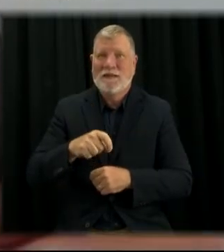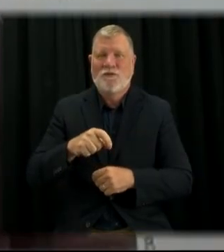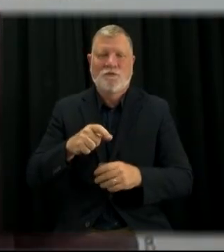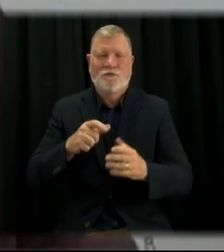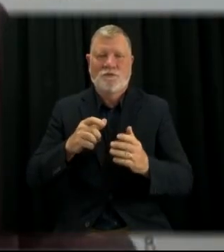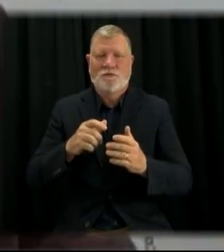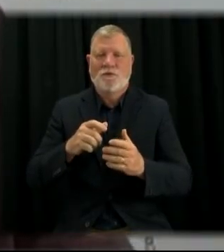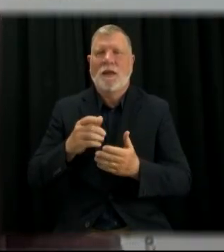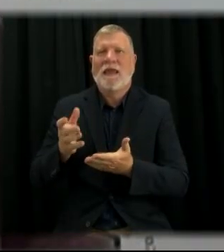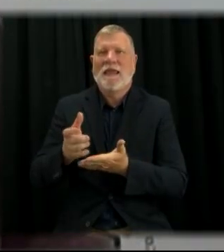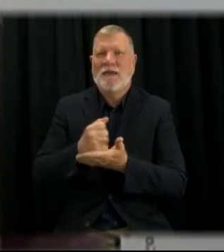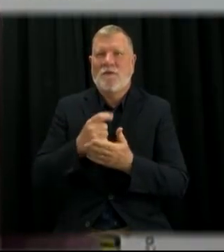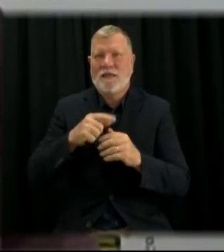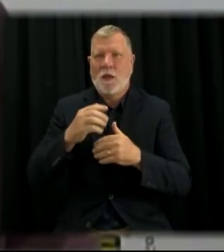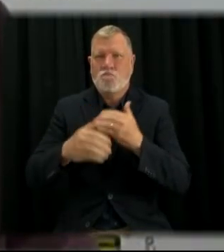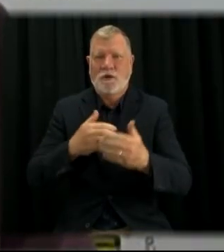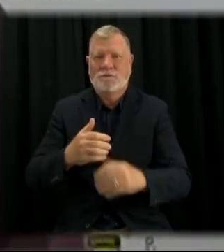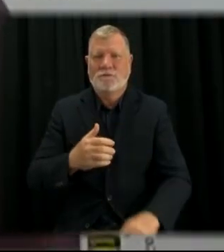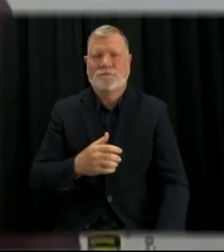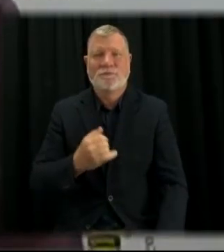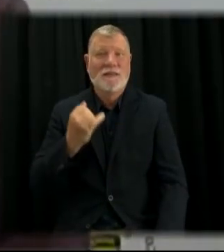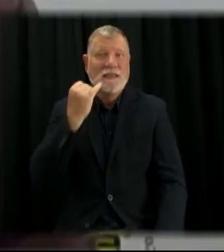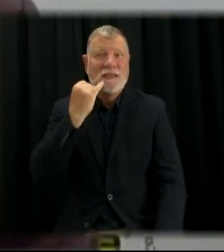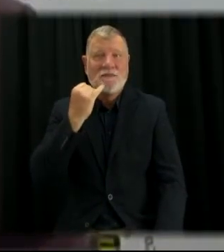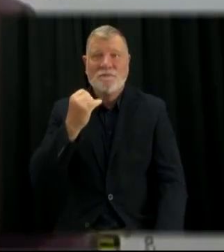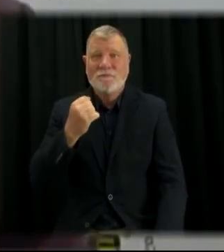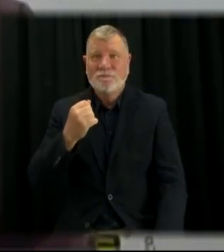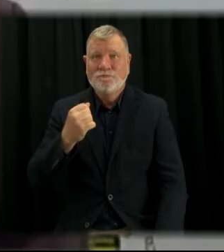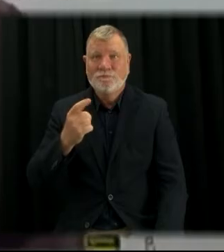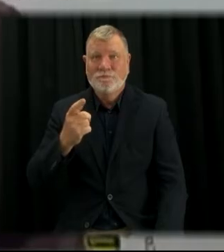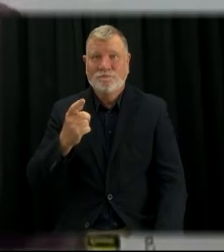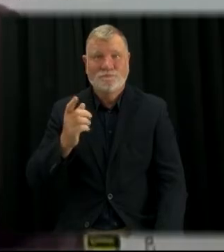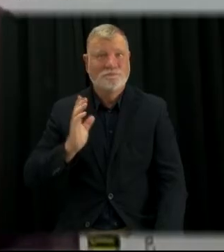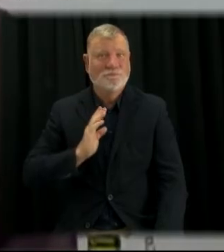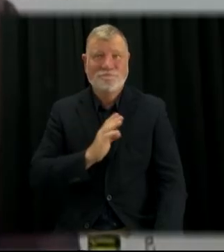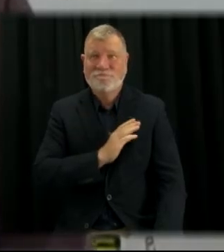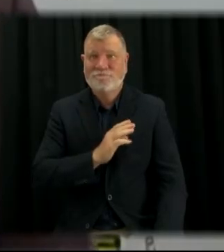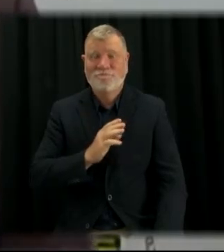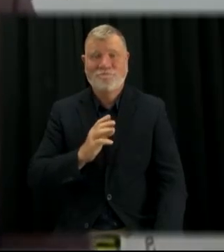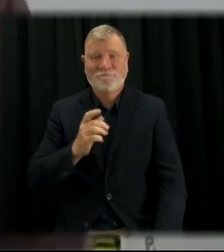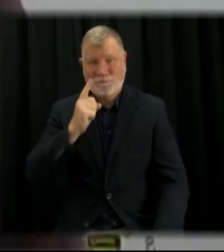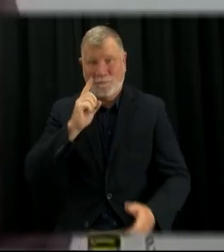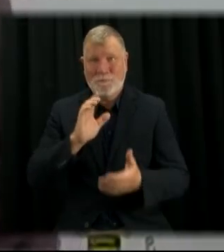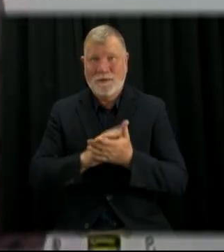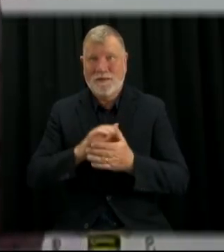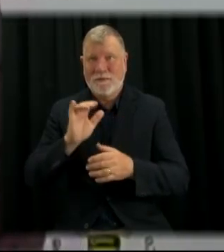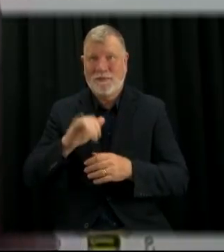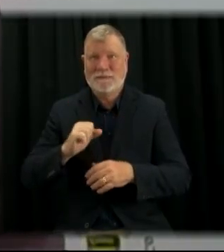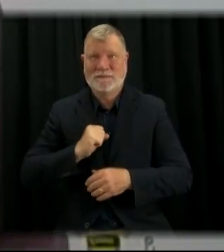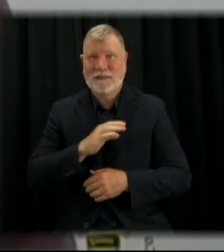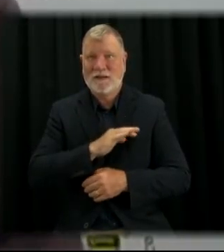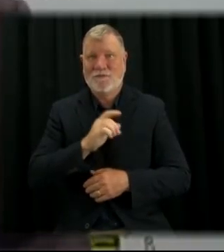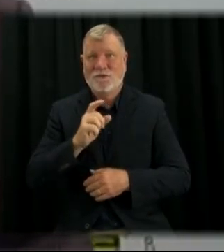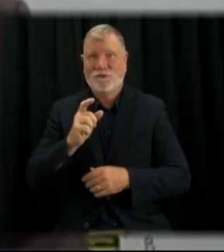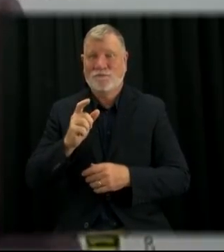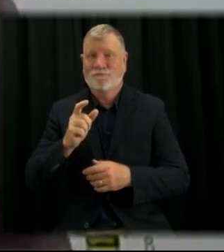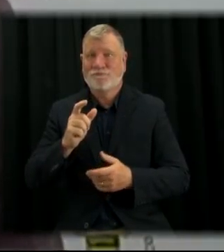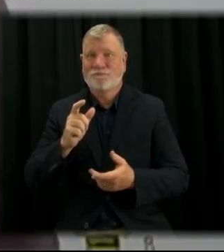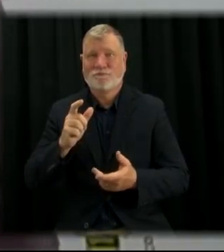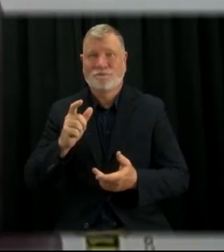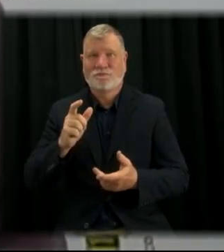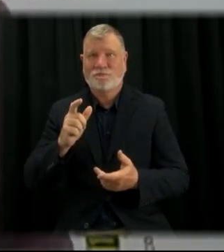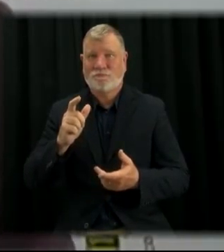financieras para necesarias para el proceso de intervención. Si la Junta cree que el